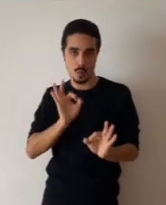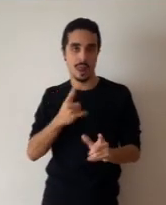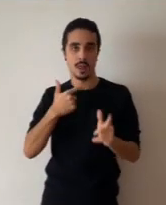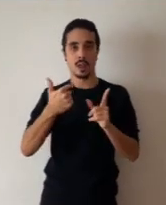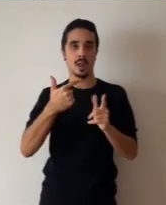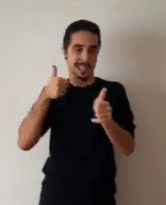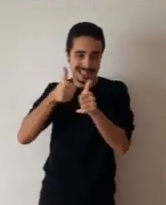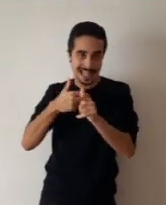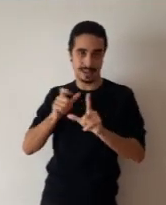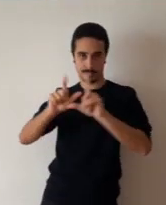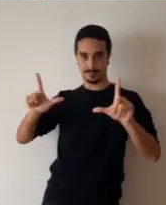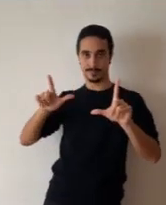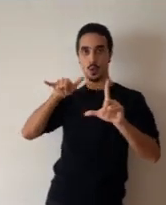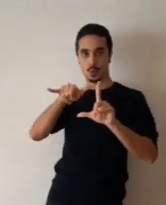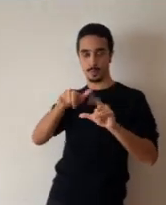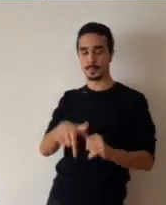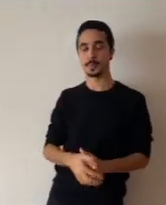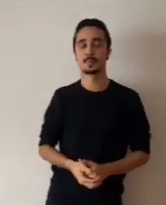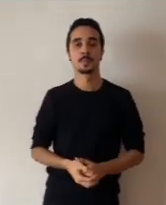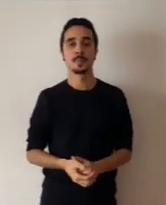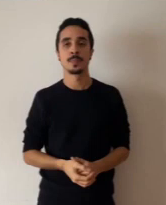a seguir aquí, o sea que me podéis seguir haciendo preguntas.